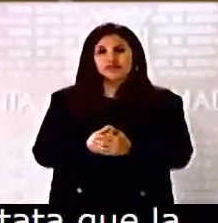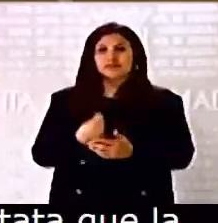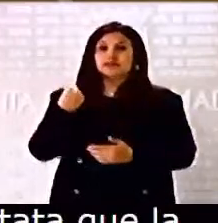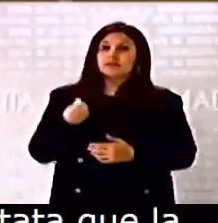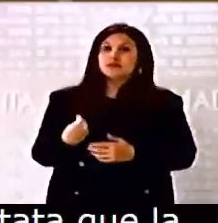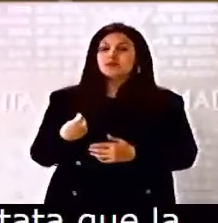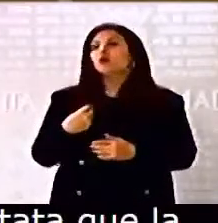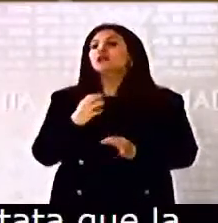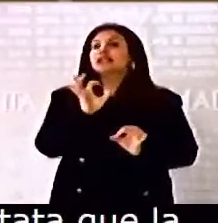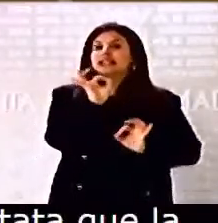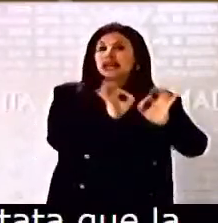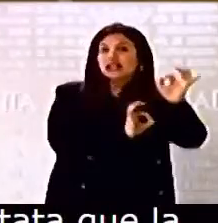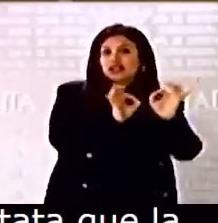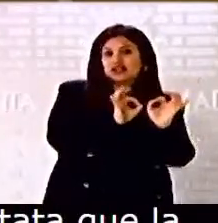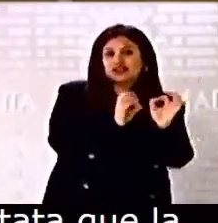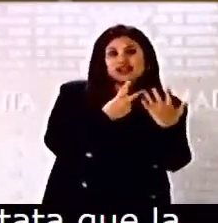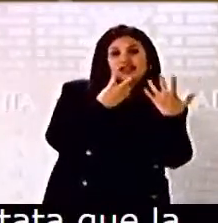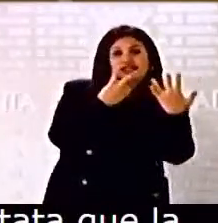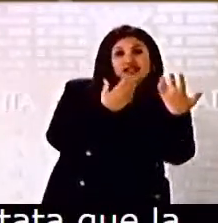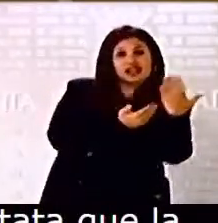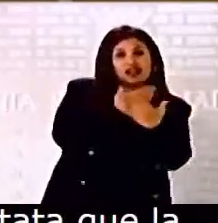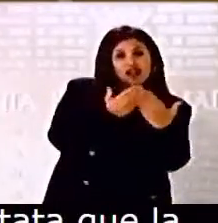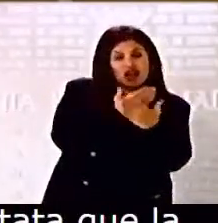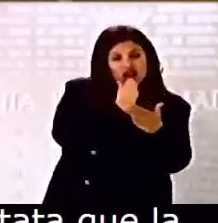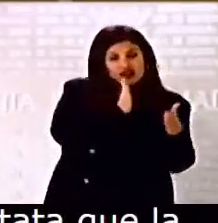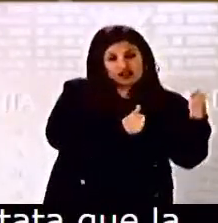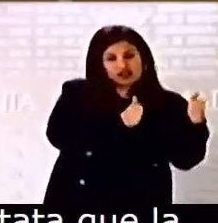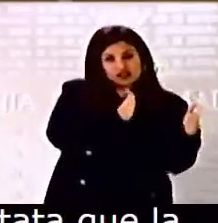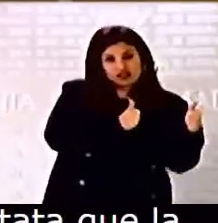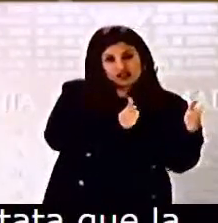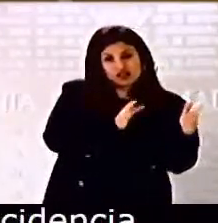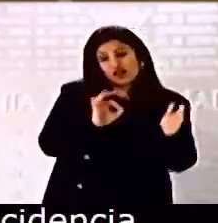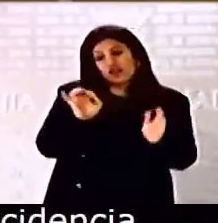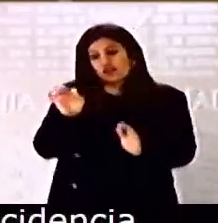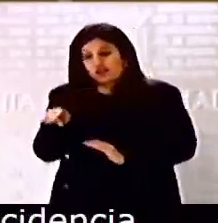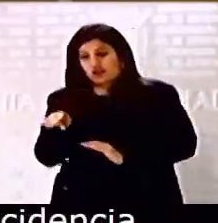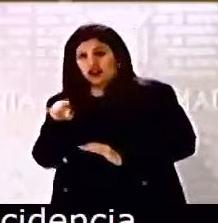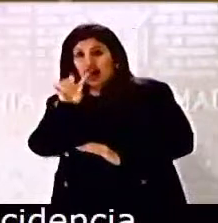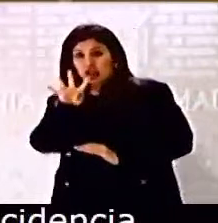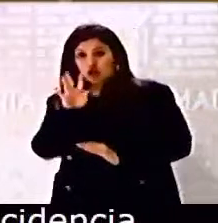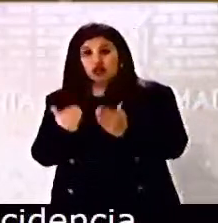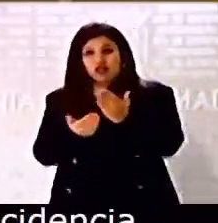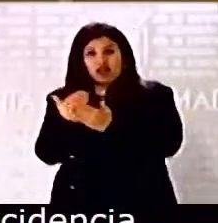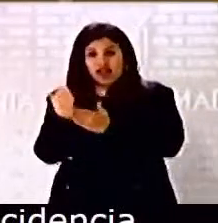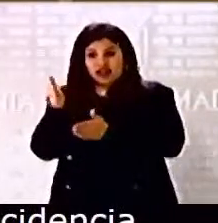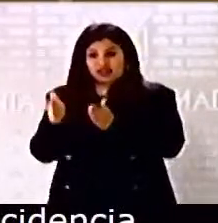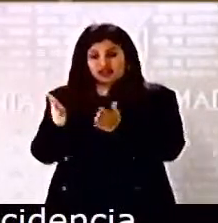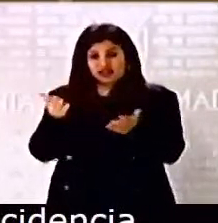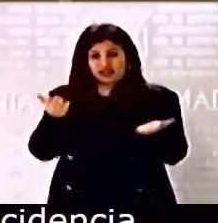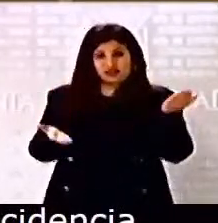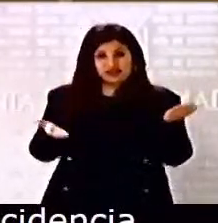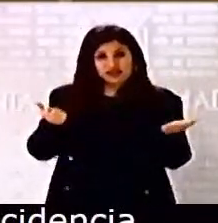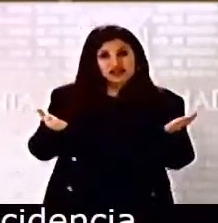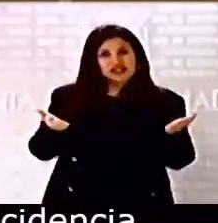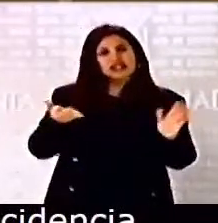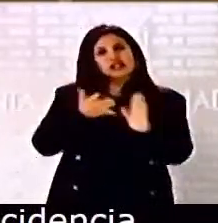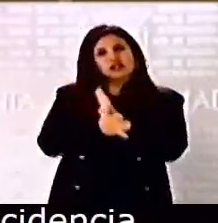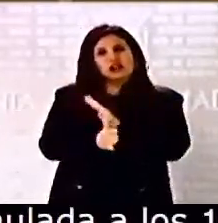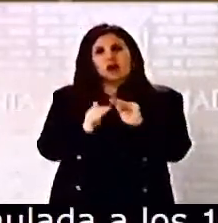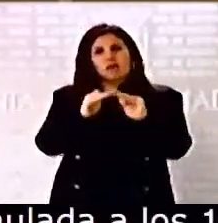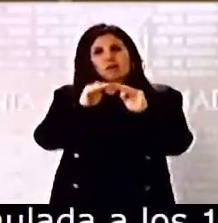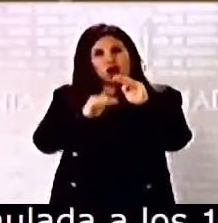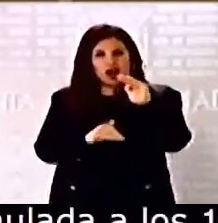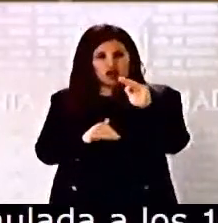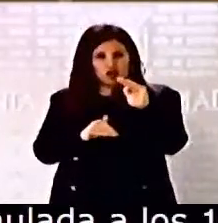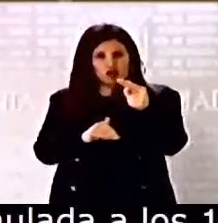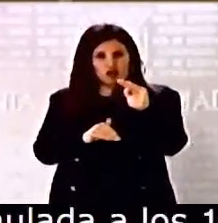la incidencia acumulada a los 7 días con respecto a la incidencia acumulada a los 14 días, ha bajado